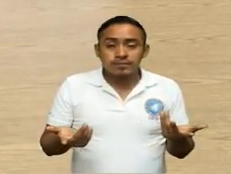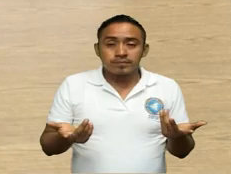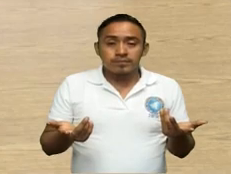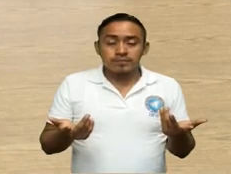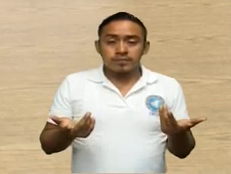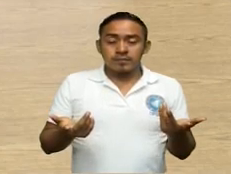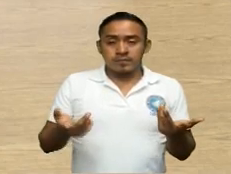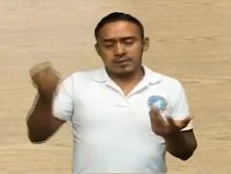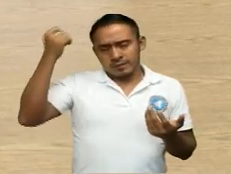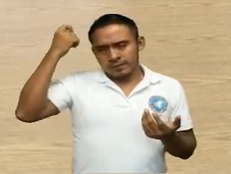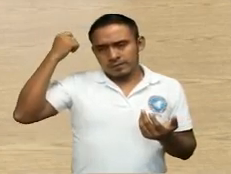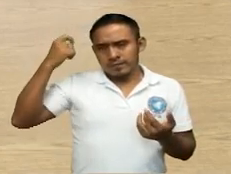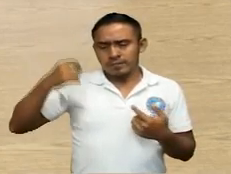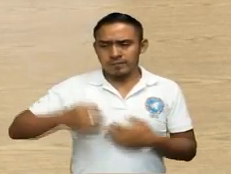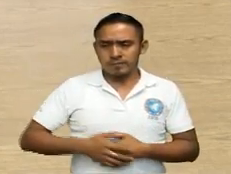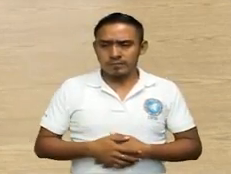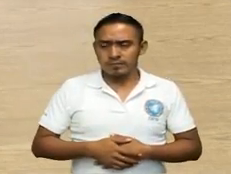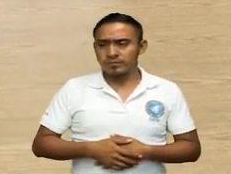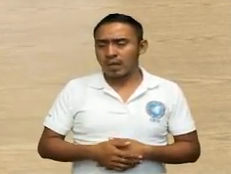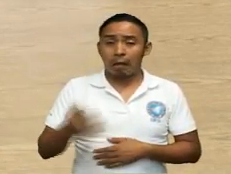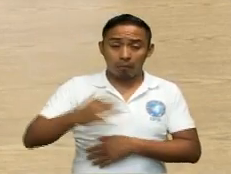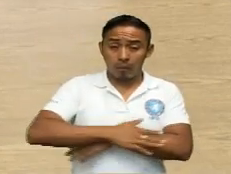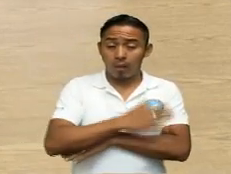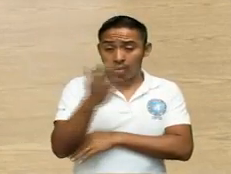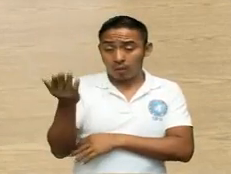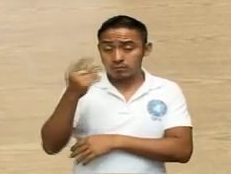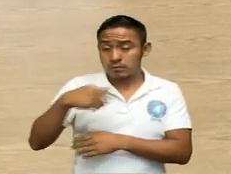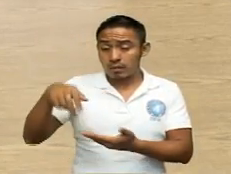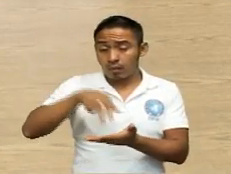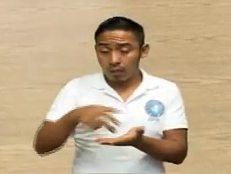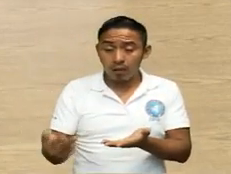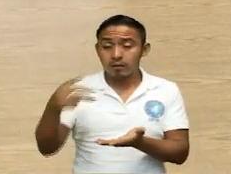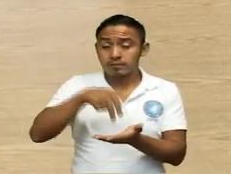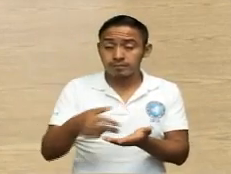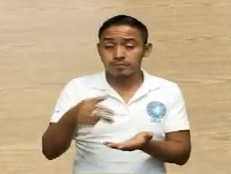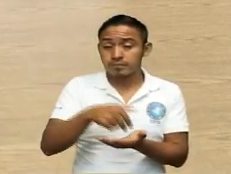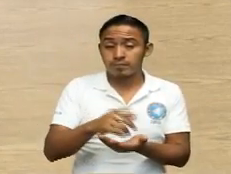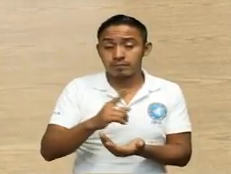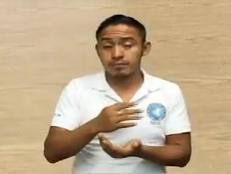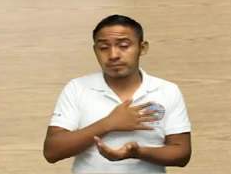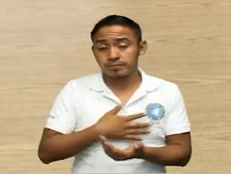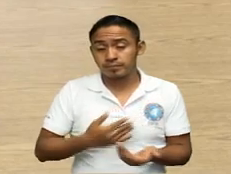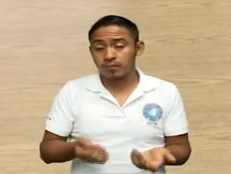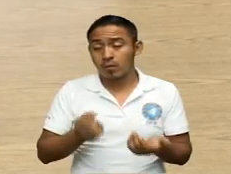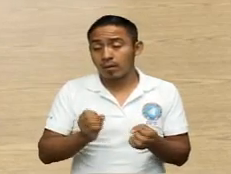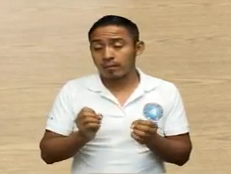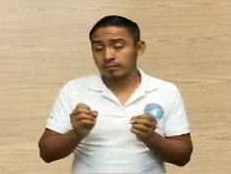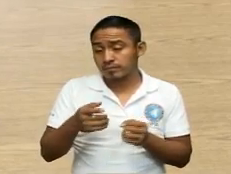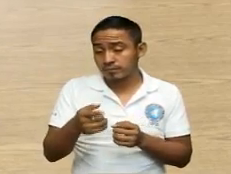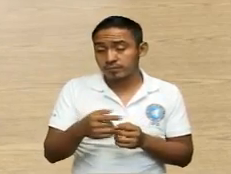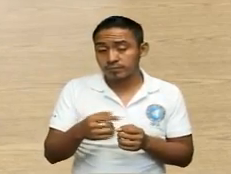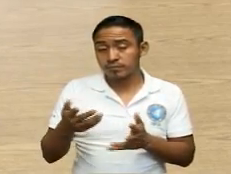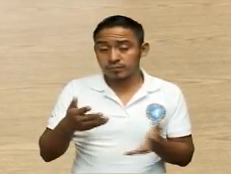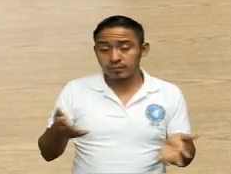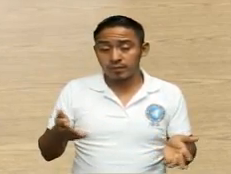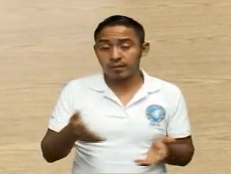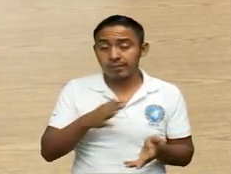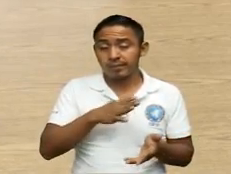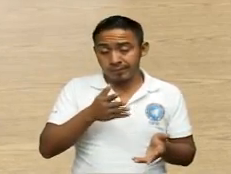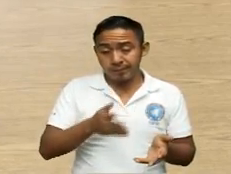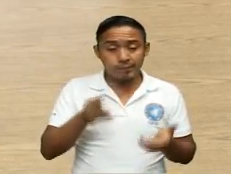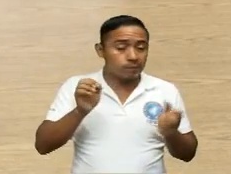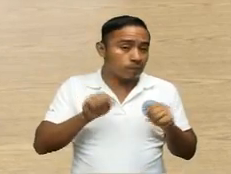hay que comprender a las madres, pues, que no se pueden estar levantando todas las noches y eso. Entonces, ¿qué es lo que nosotros le recomendamos acá? Que lo evite lo más